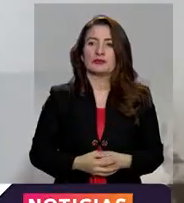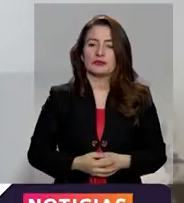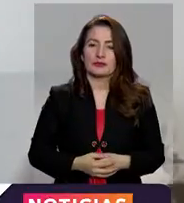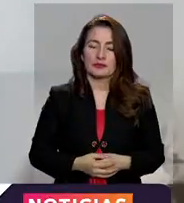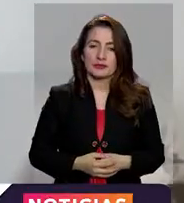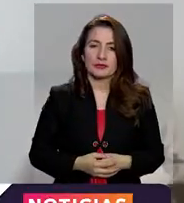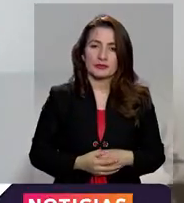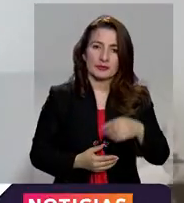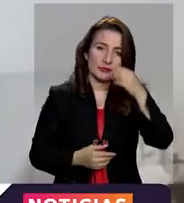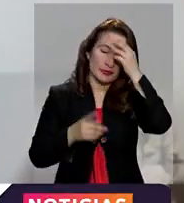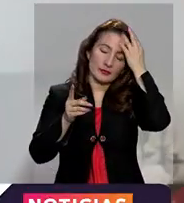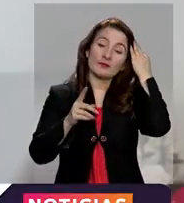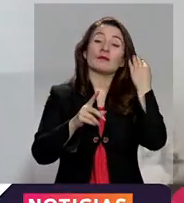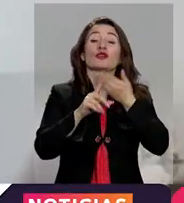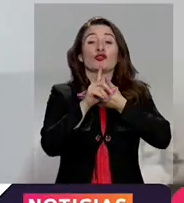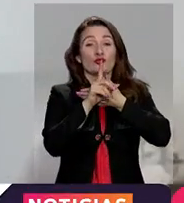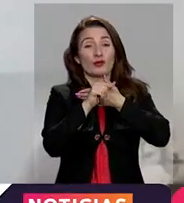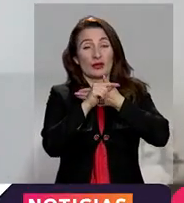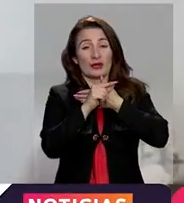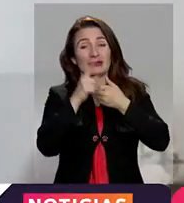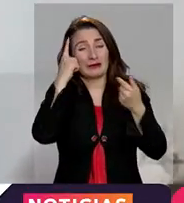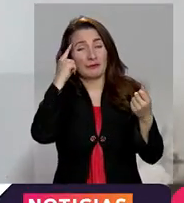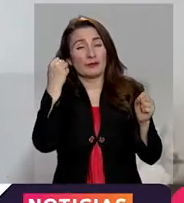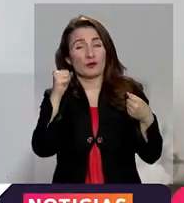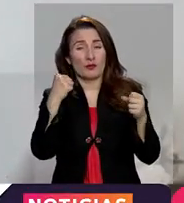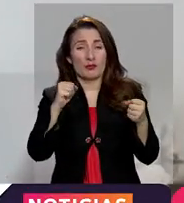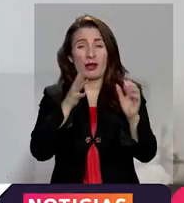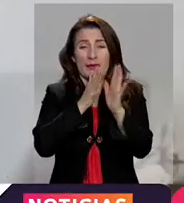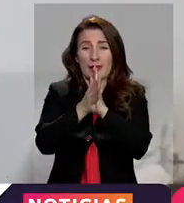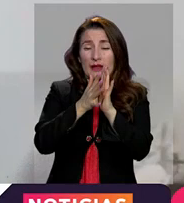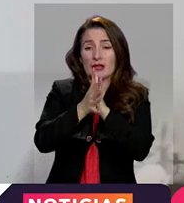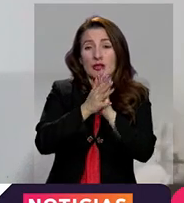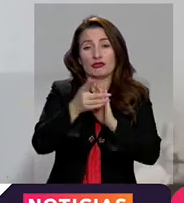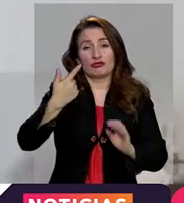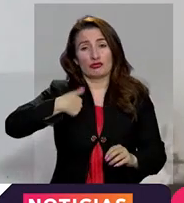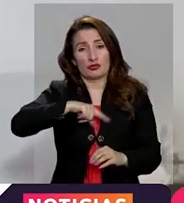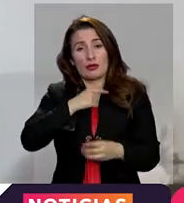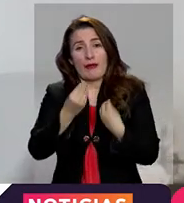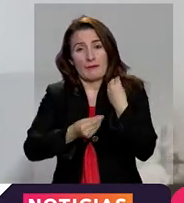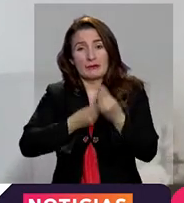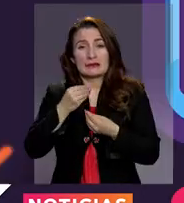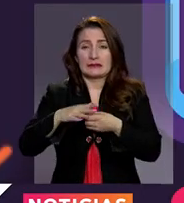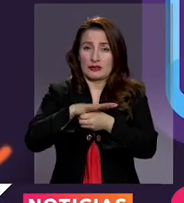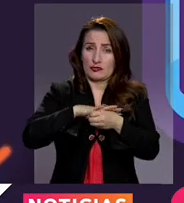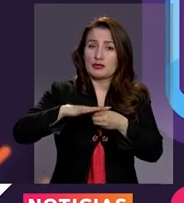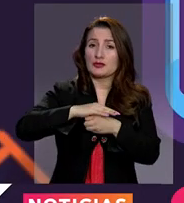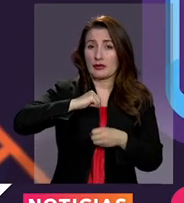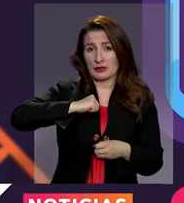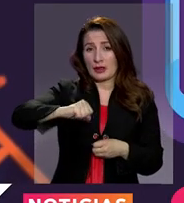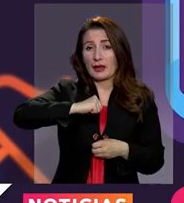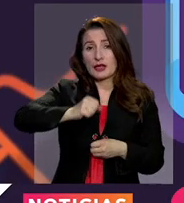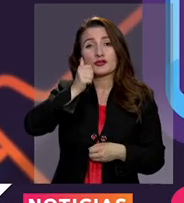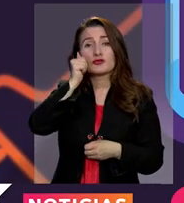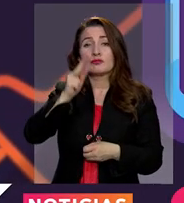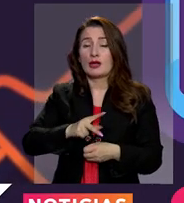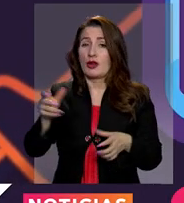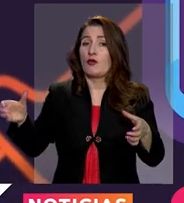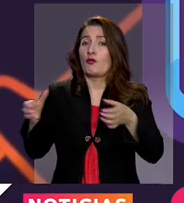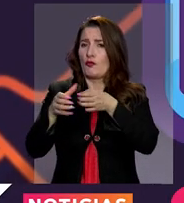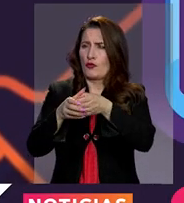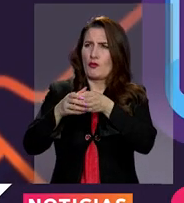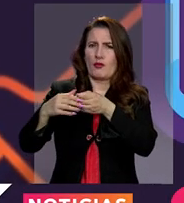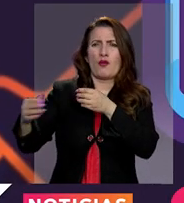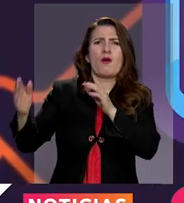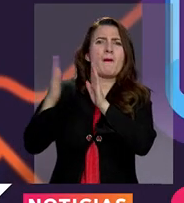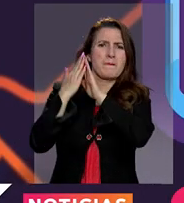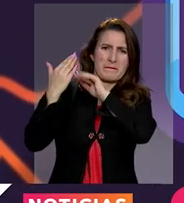en su cuenta de 'twitter' expresó preocupación por los hechos y manifestó que mientras daban seguimiento a la situación de derechos humanos en cali miembros de la comisión recibieron